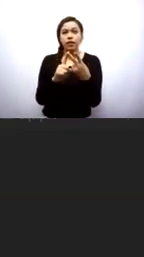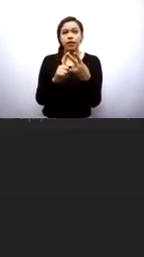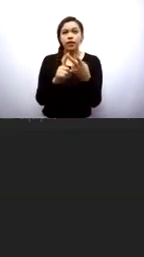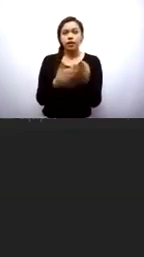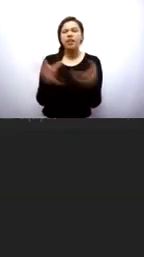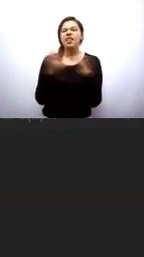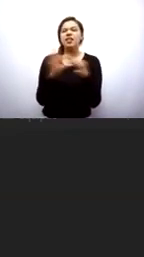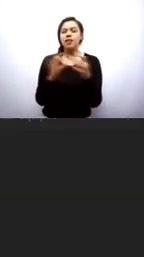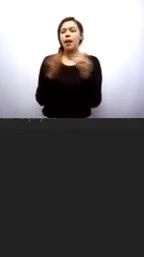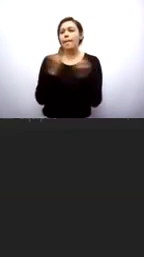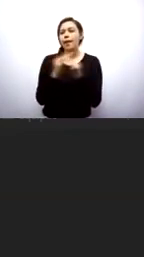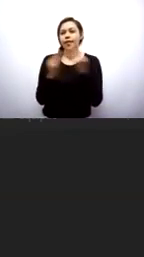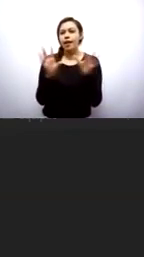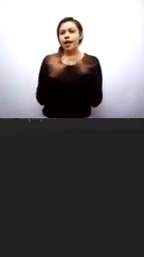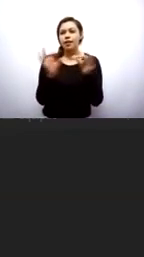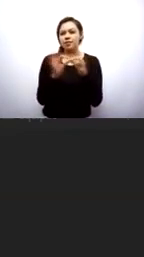descripción de tu materia.